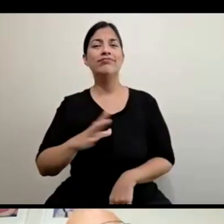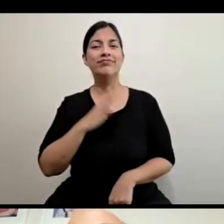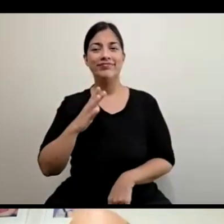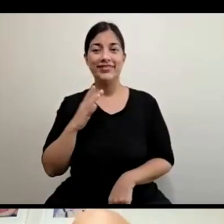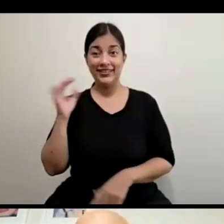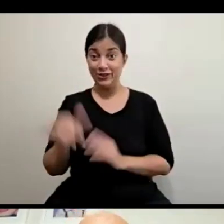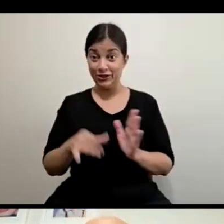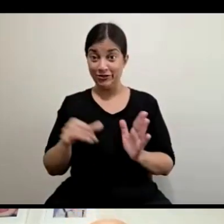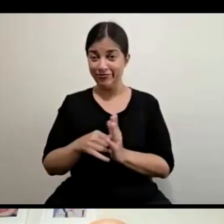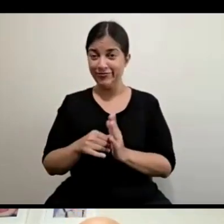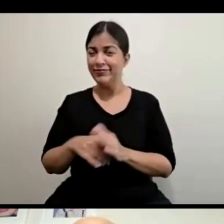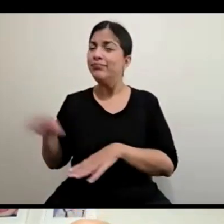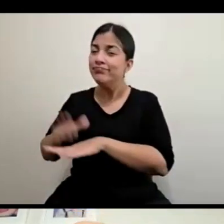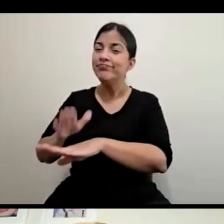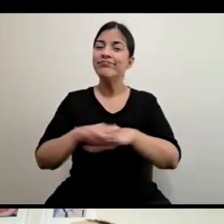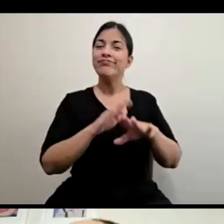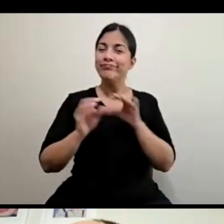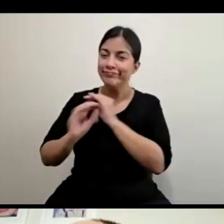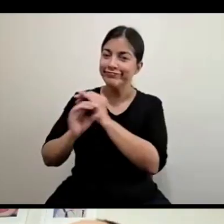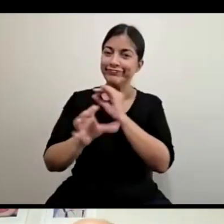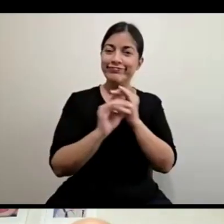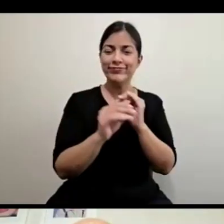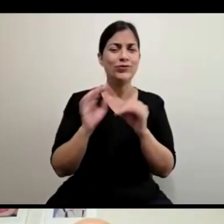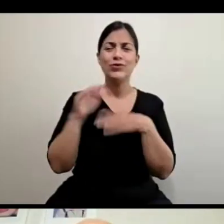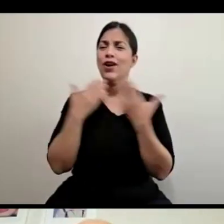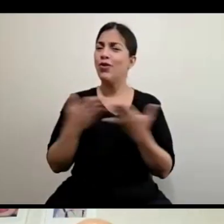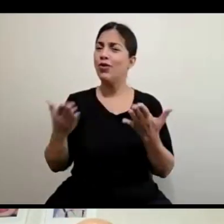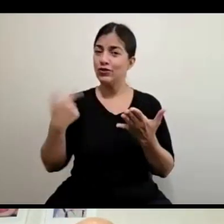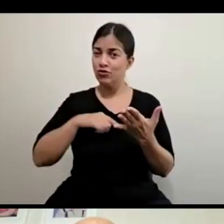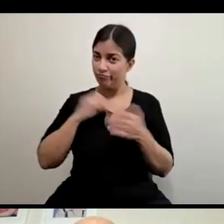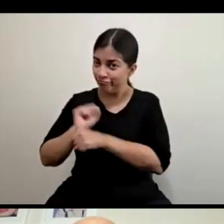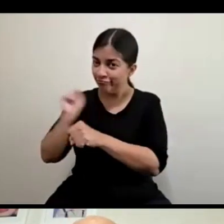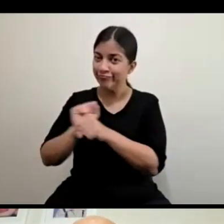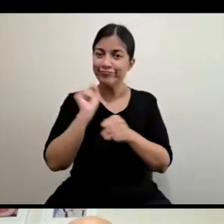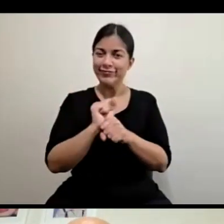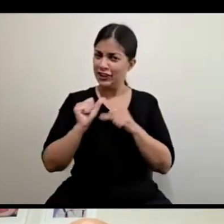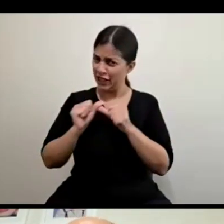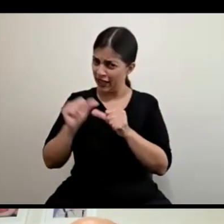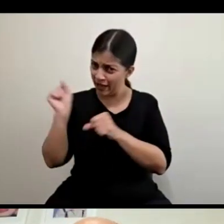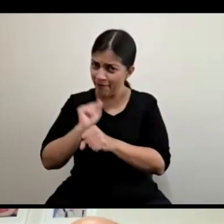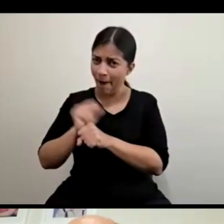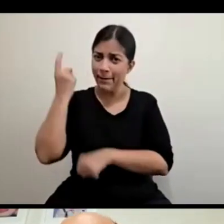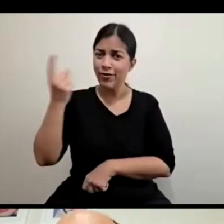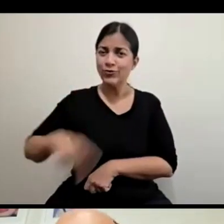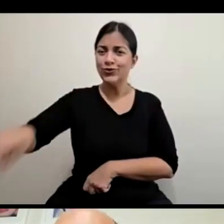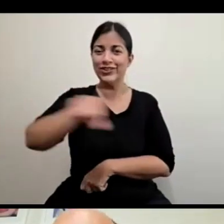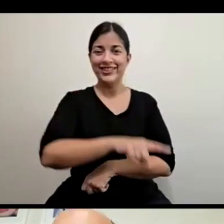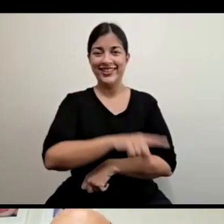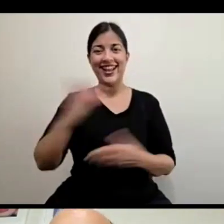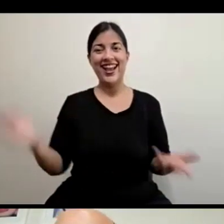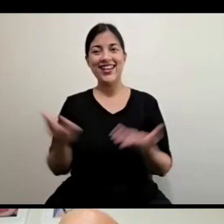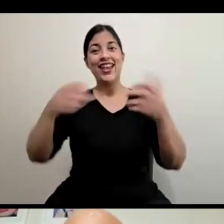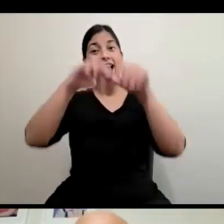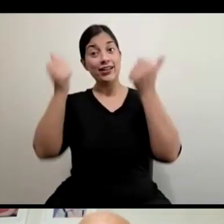y así le puedan llegar las notificaciones de todas las cosas que estamos preparando y seguimos preparando para todos ustedes aquí en